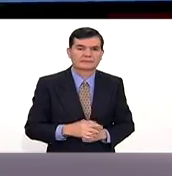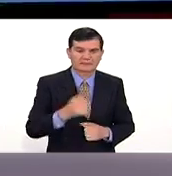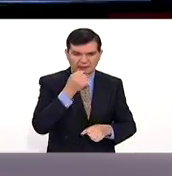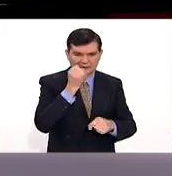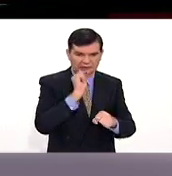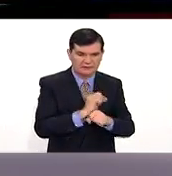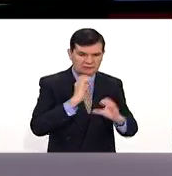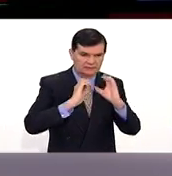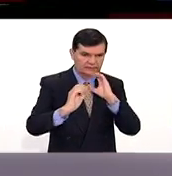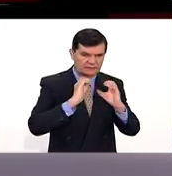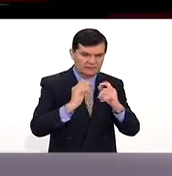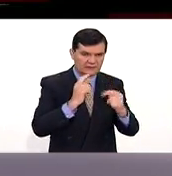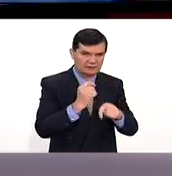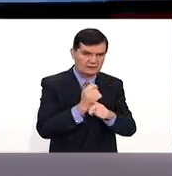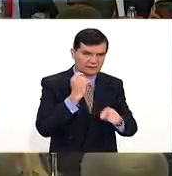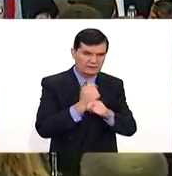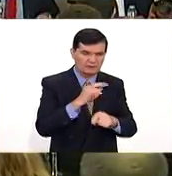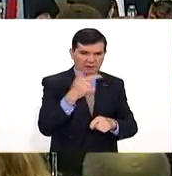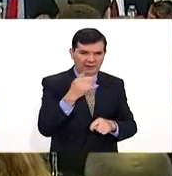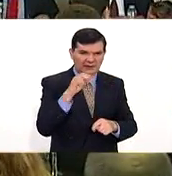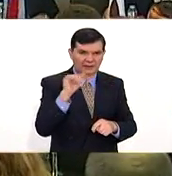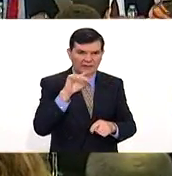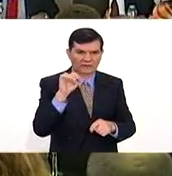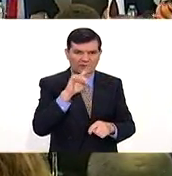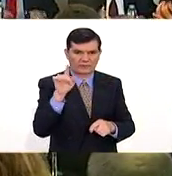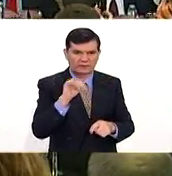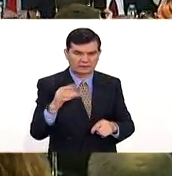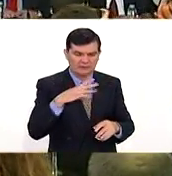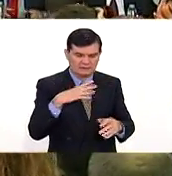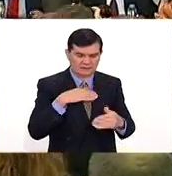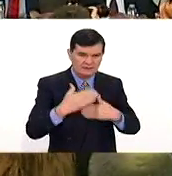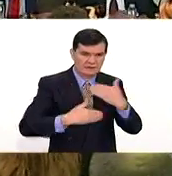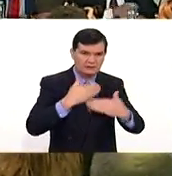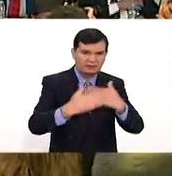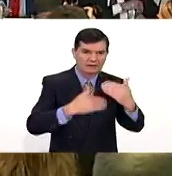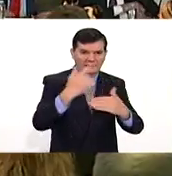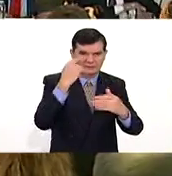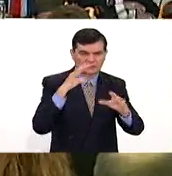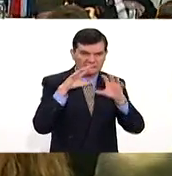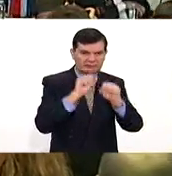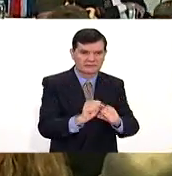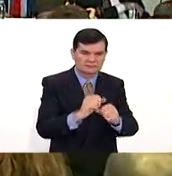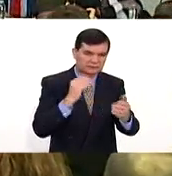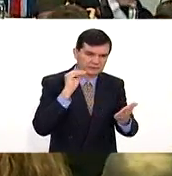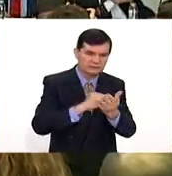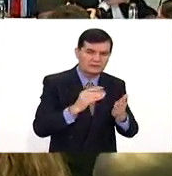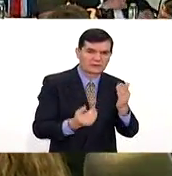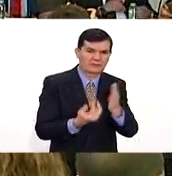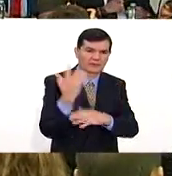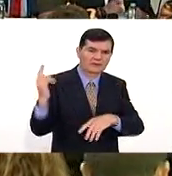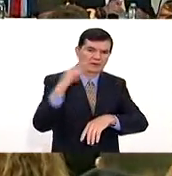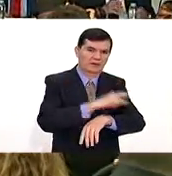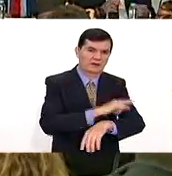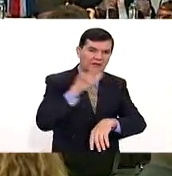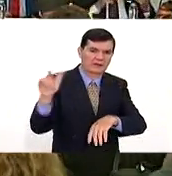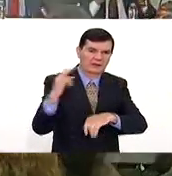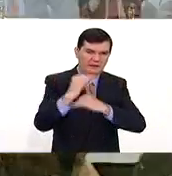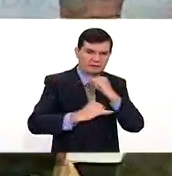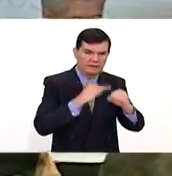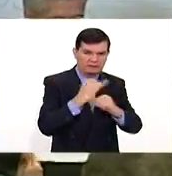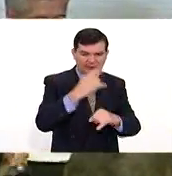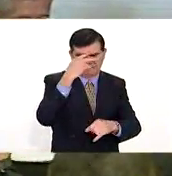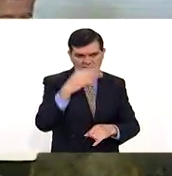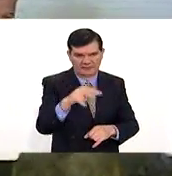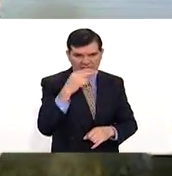El secretario de Comunicaciones y Transportes, Gerardo Ruiz Esparza, dio a conocer los avances para la construcción del nuevo aeropuerto internacional de la